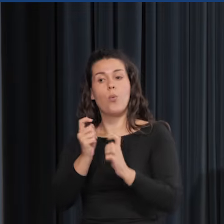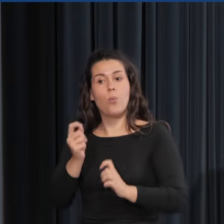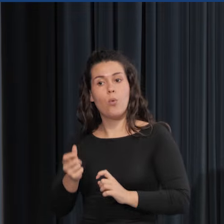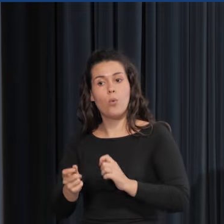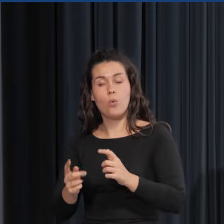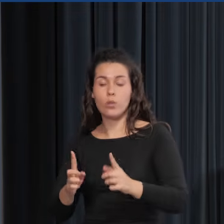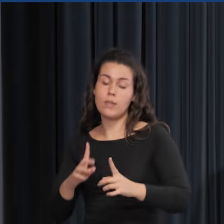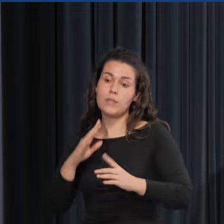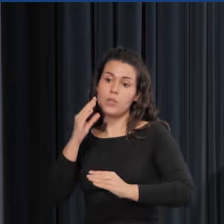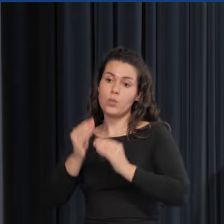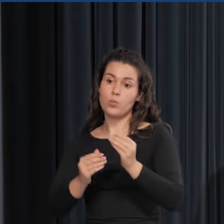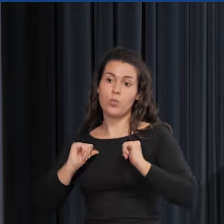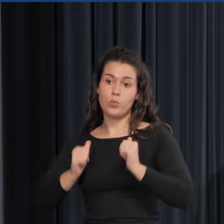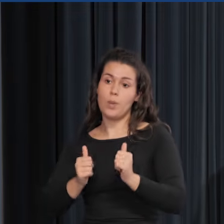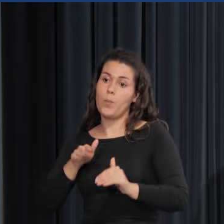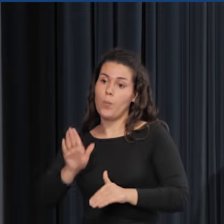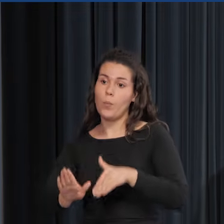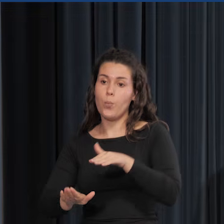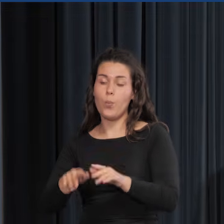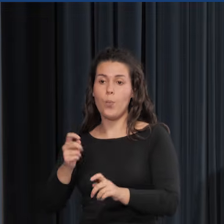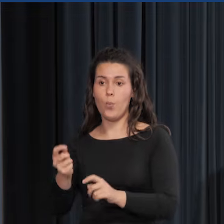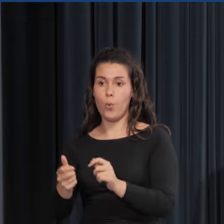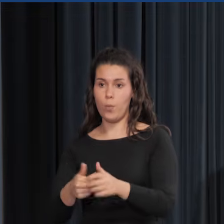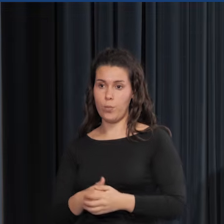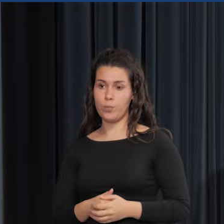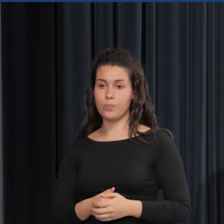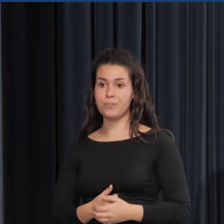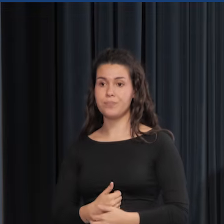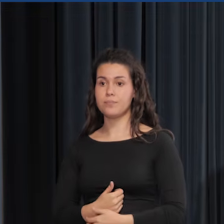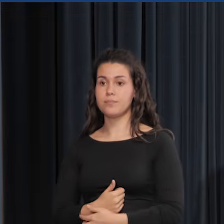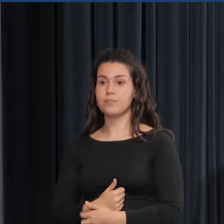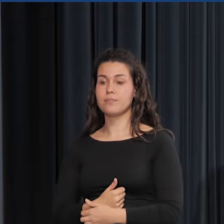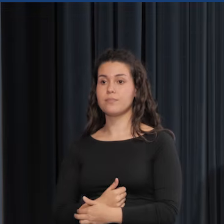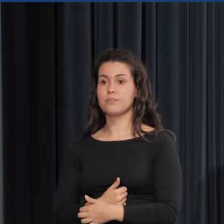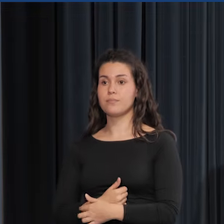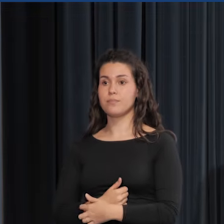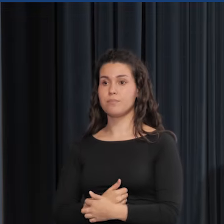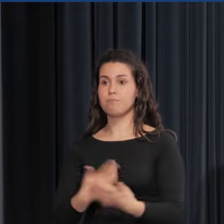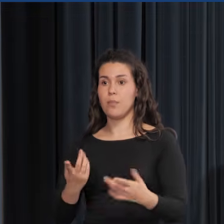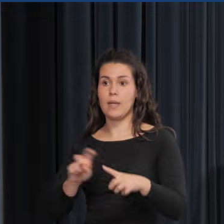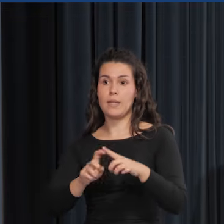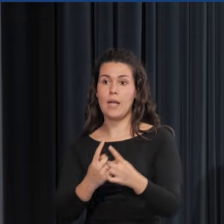manera progresiva. Dicho esto, pues tenemos que decir que algunas características, de manera muy